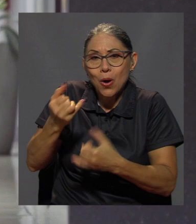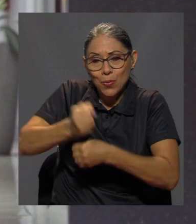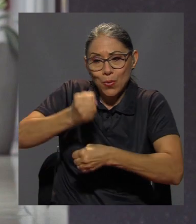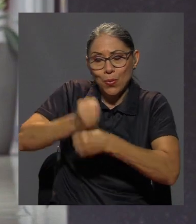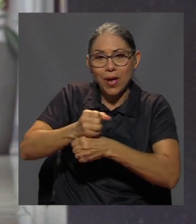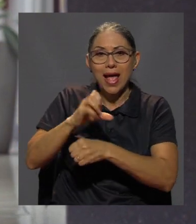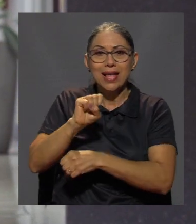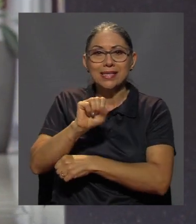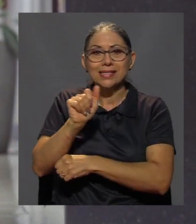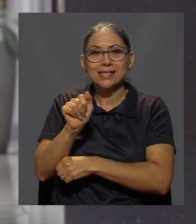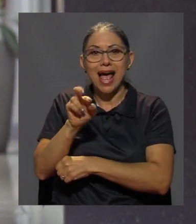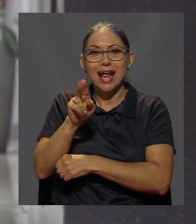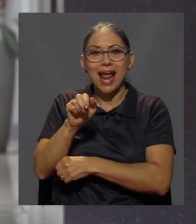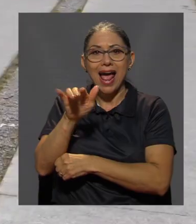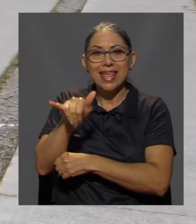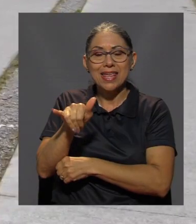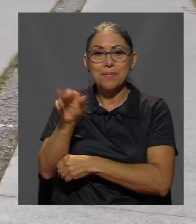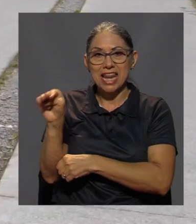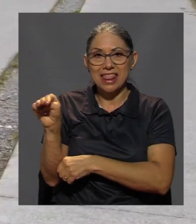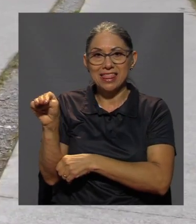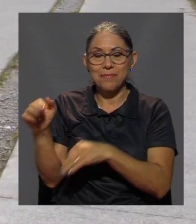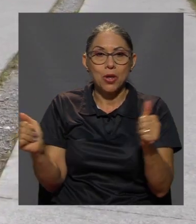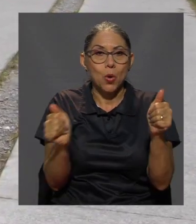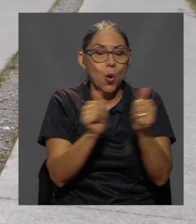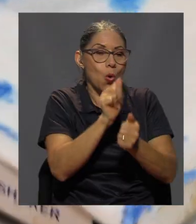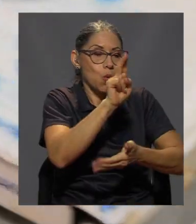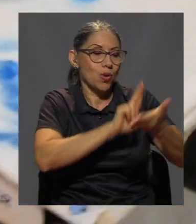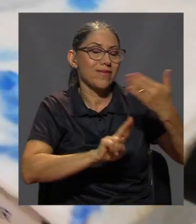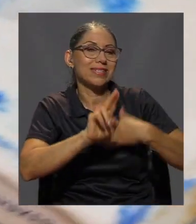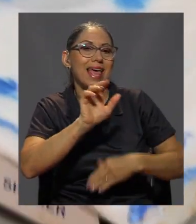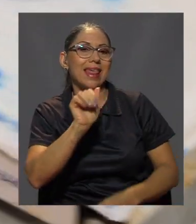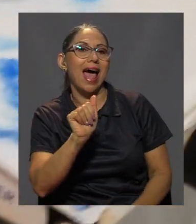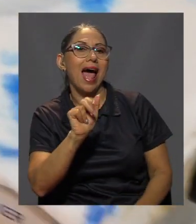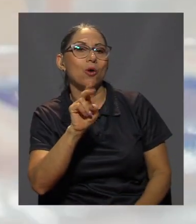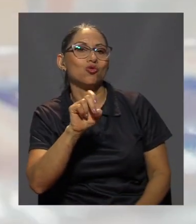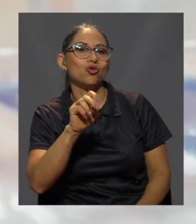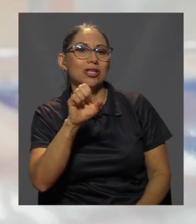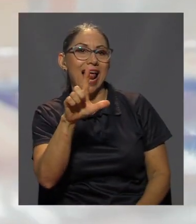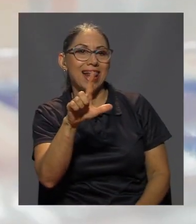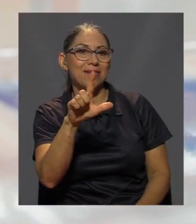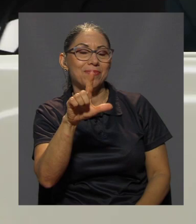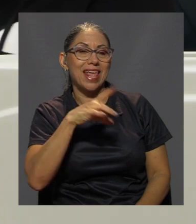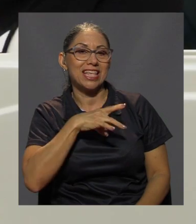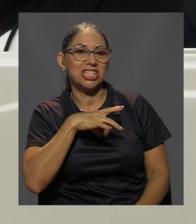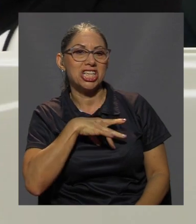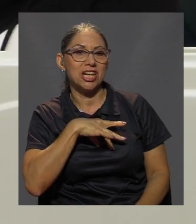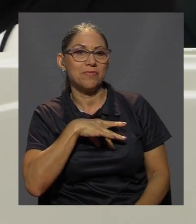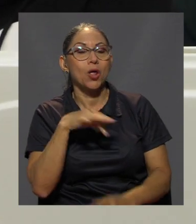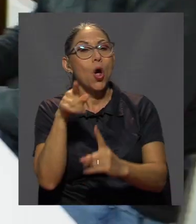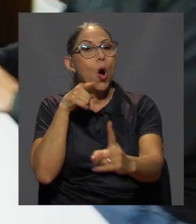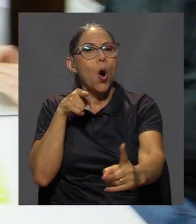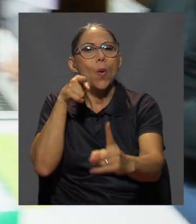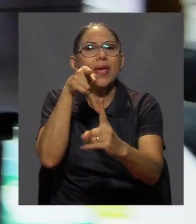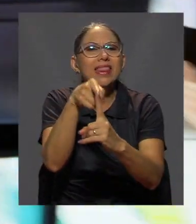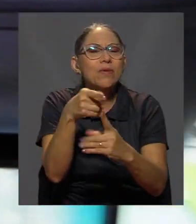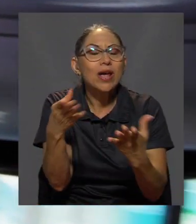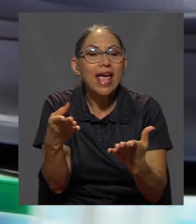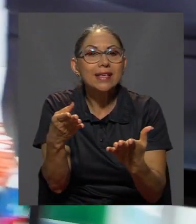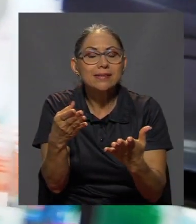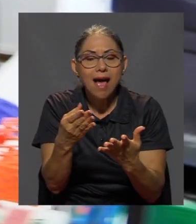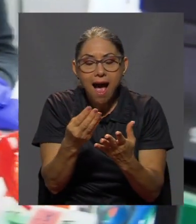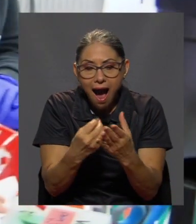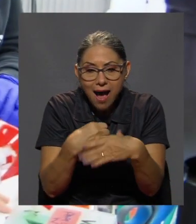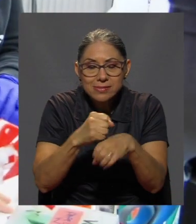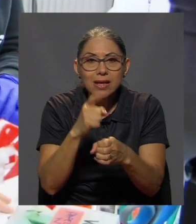encuentra trabajando Saray Miranda de la mano de la Universidad Austral en Chile y que tiene como objetivo la creación de